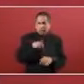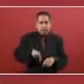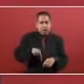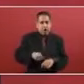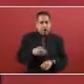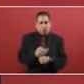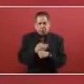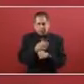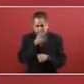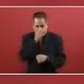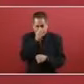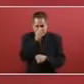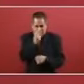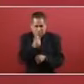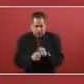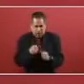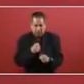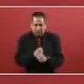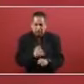pues no es nada.